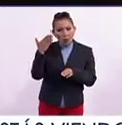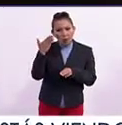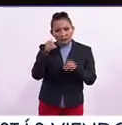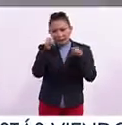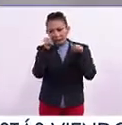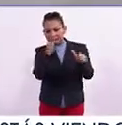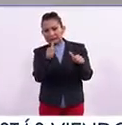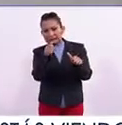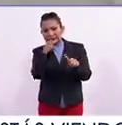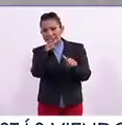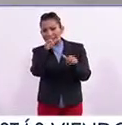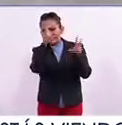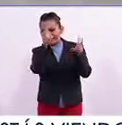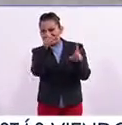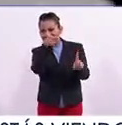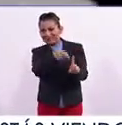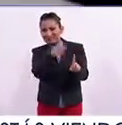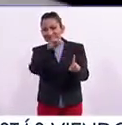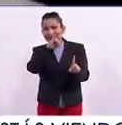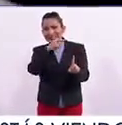que se llama la ingeniería sísmica, o sea,